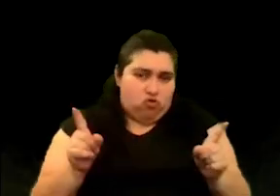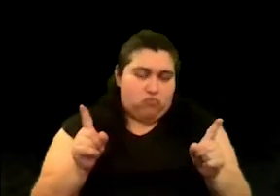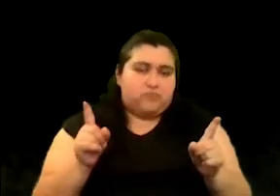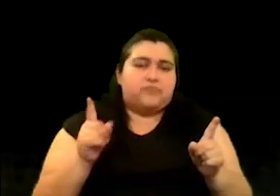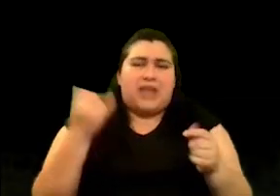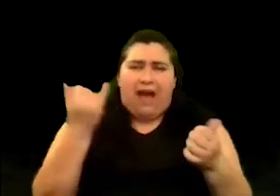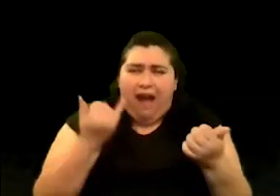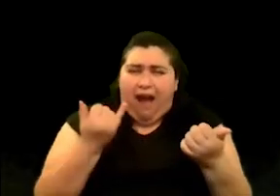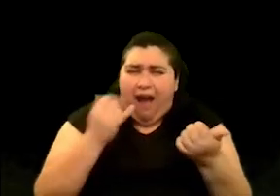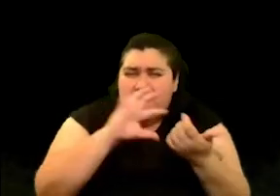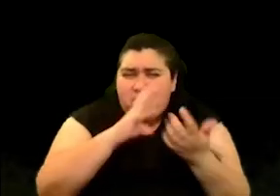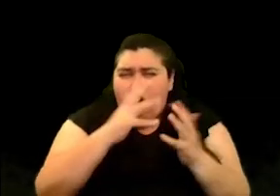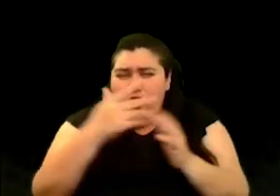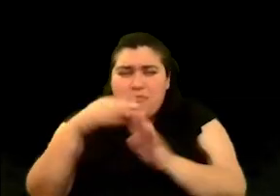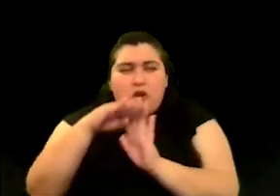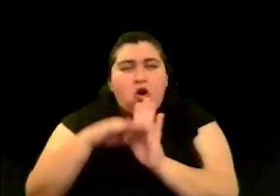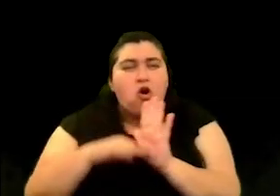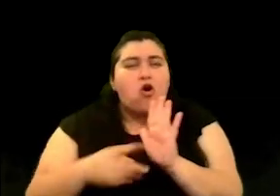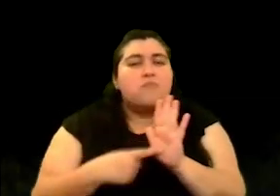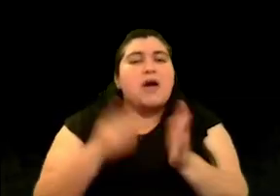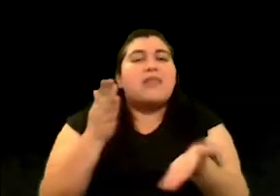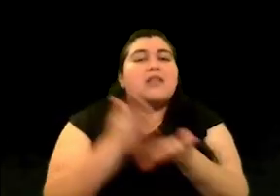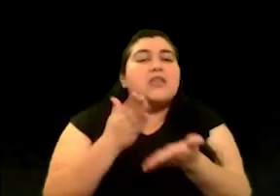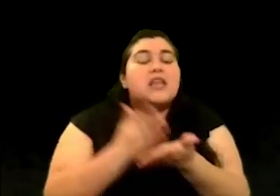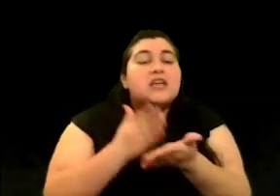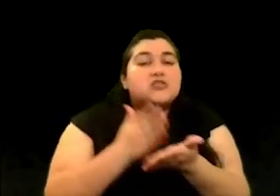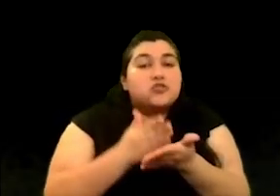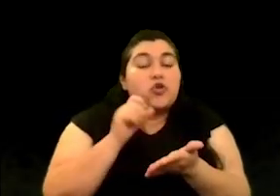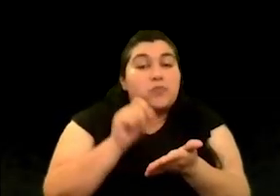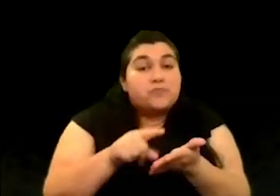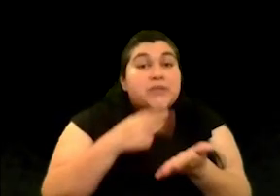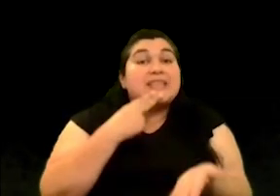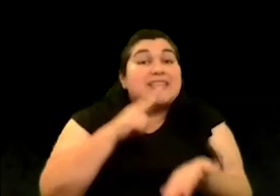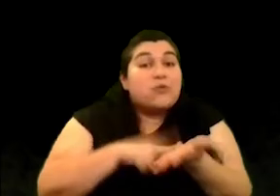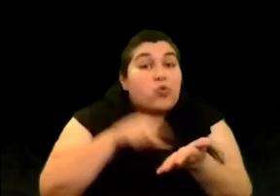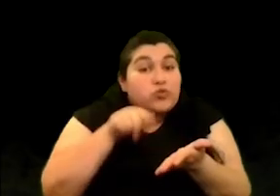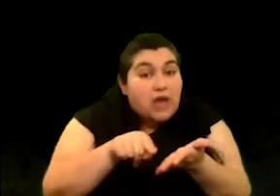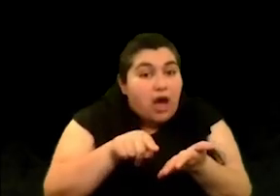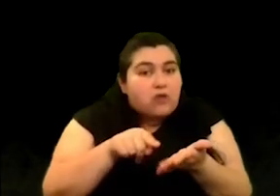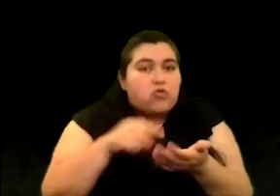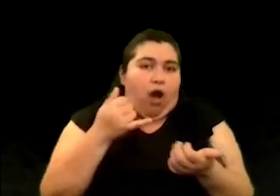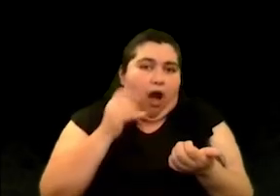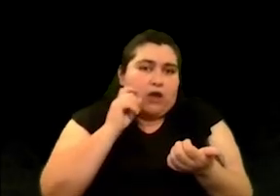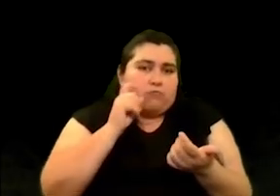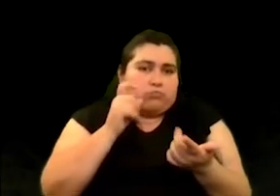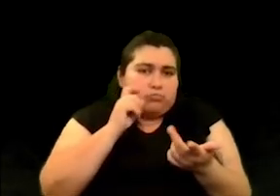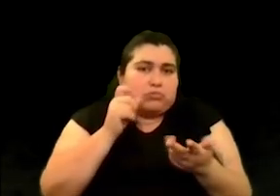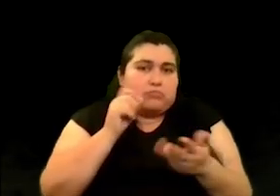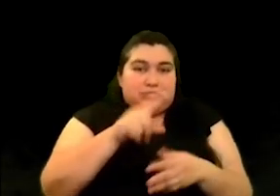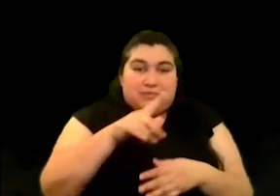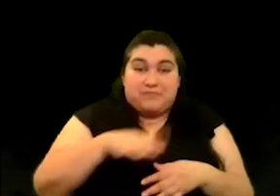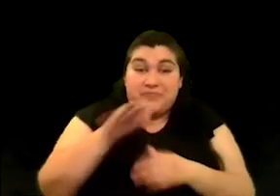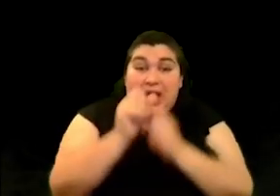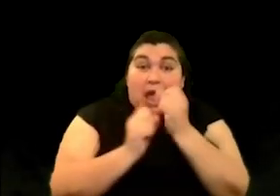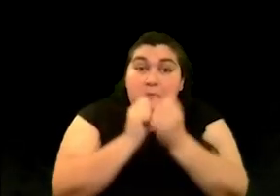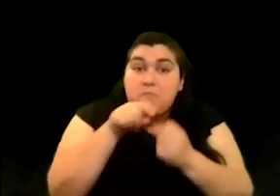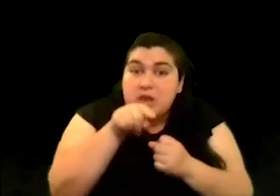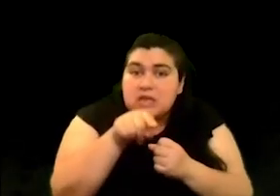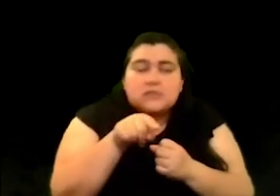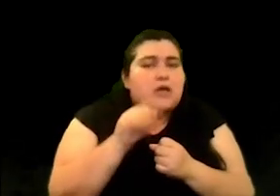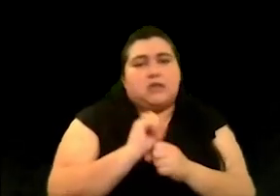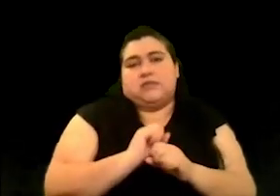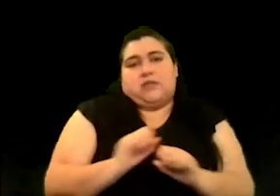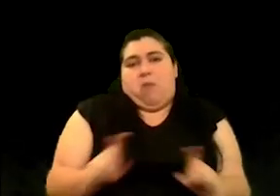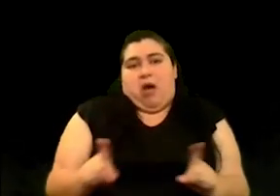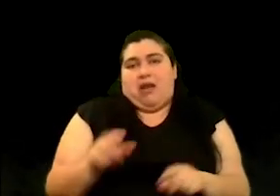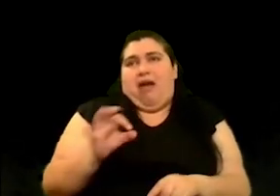las normas del derecho tributario, abusó del derecho. La Corte debería decir que Molinos está mal. Y cuando salió en el